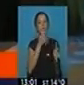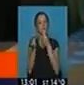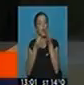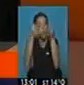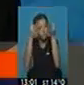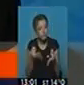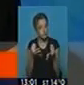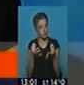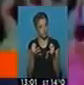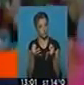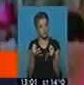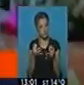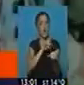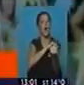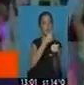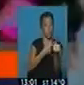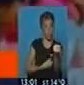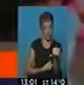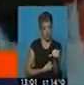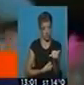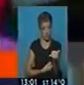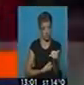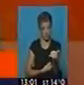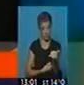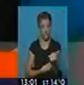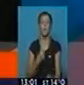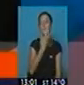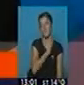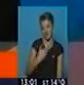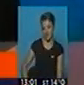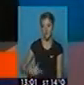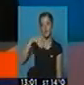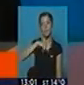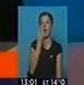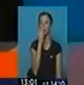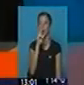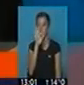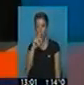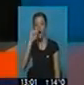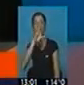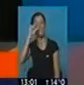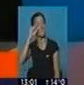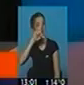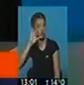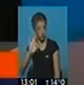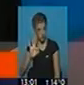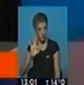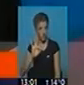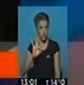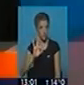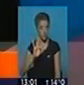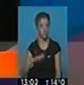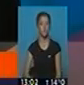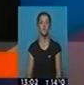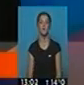existe entre el poder central, es decir, Maduro, Diosdado Cabello, con los actores externos que